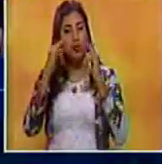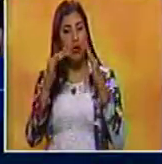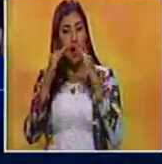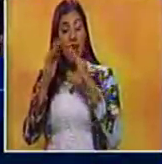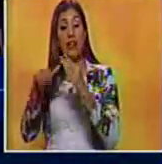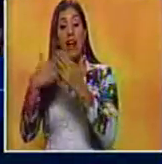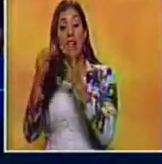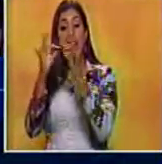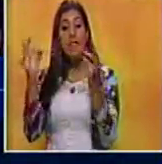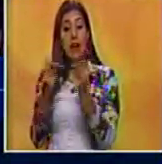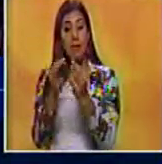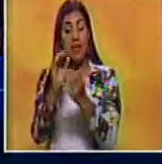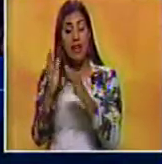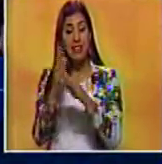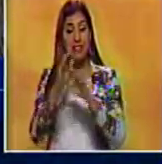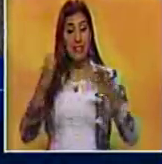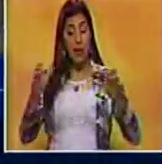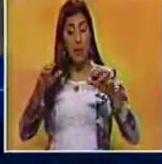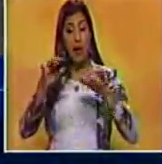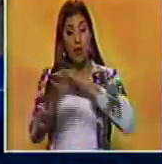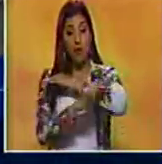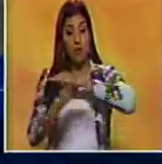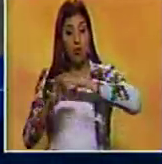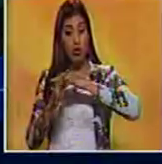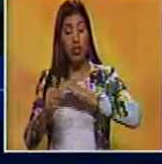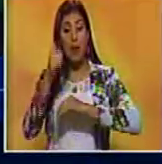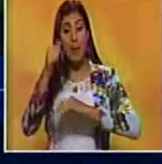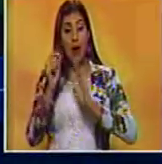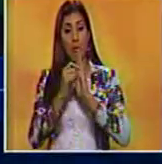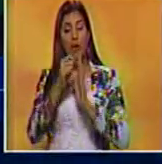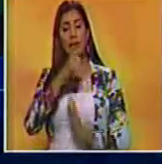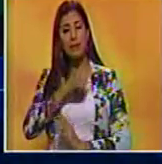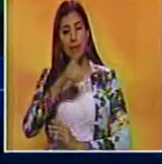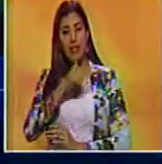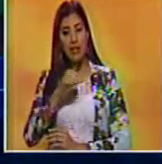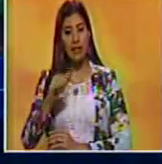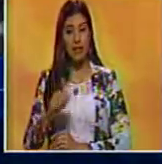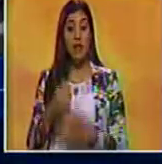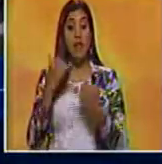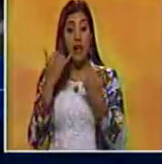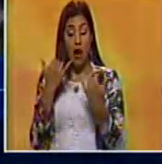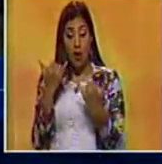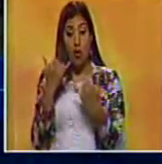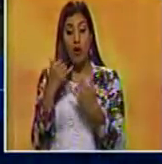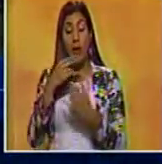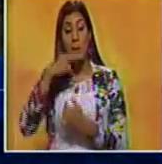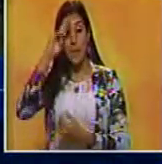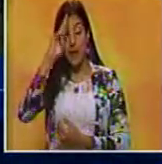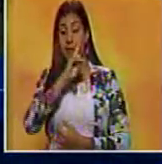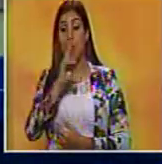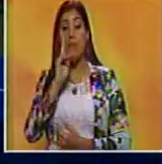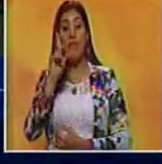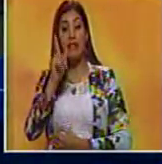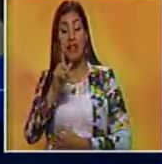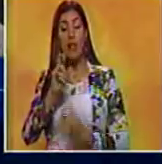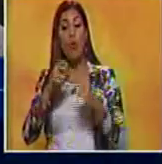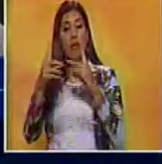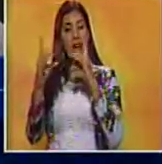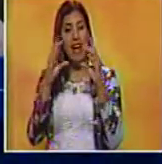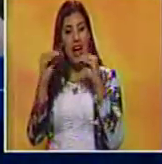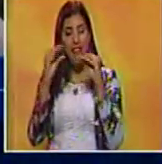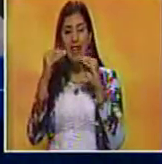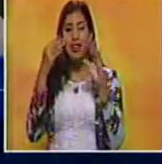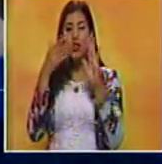a familias separadas en la frontera, la mayoría bajo la política de tolerancia cero. De esta forma, los padres tendrán una nueva entrevista